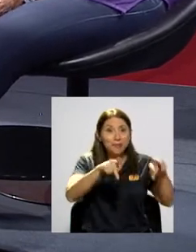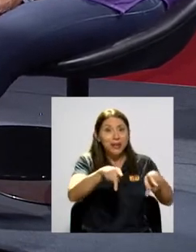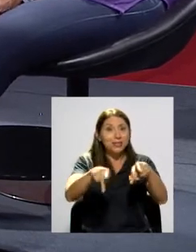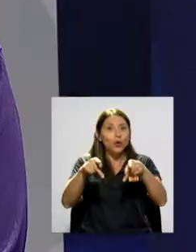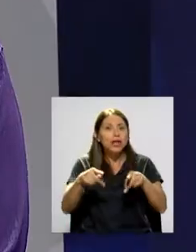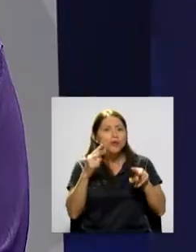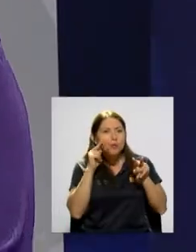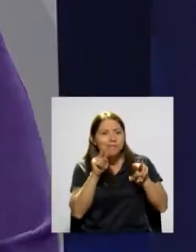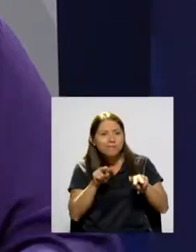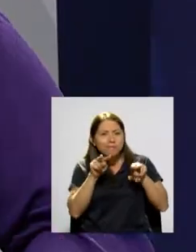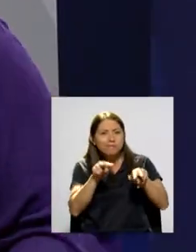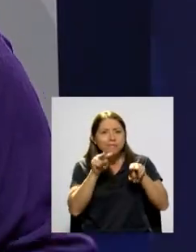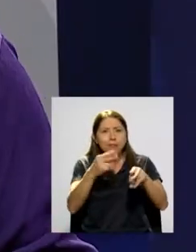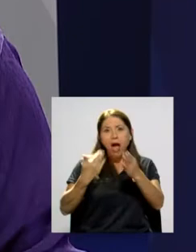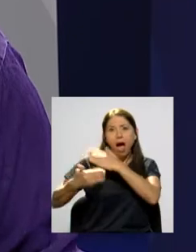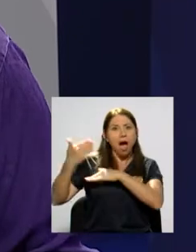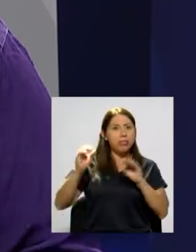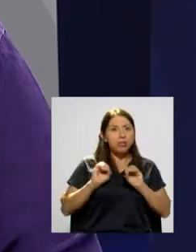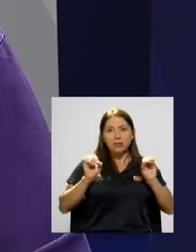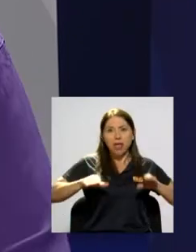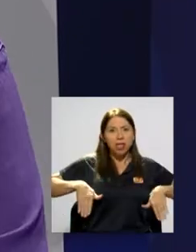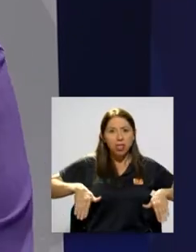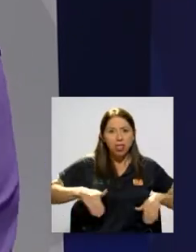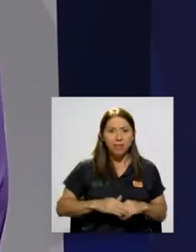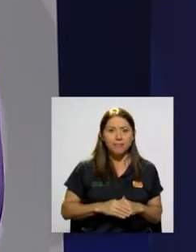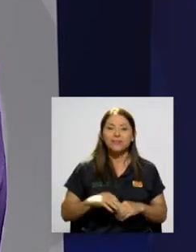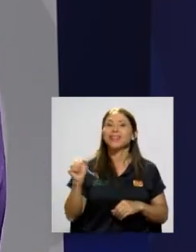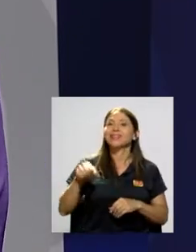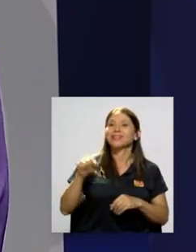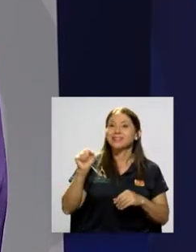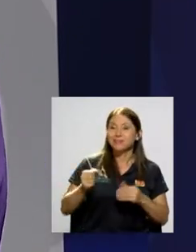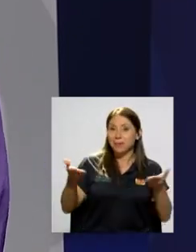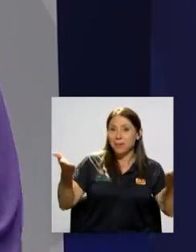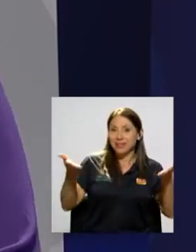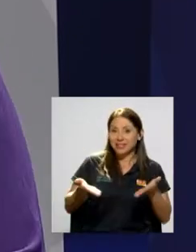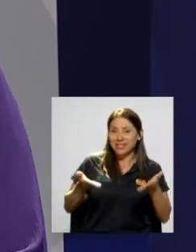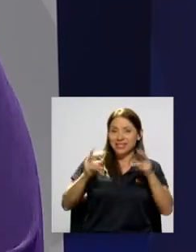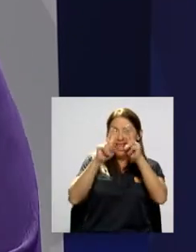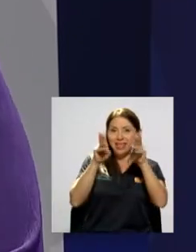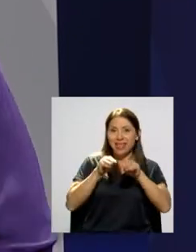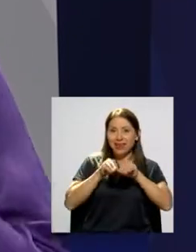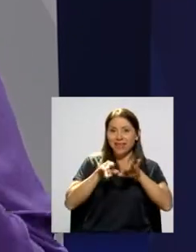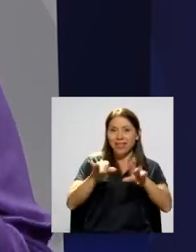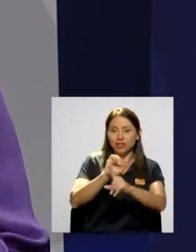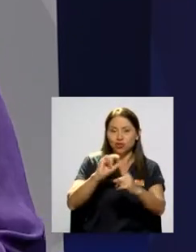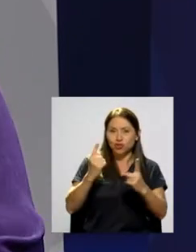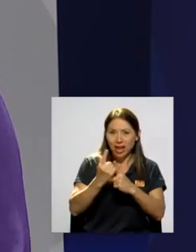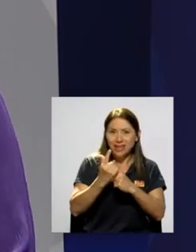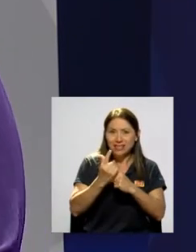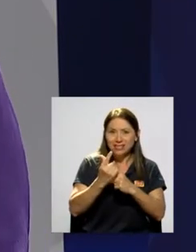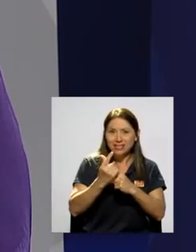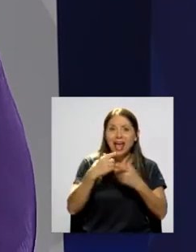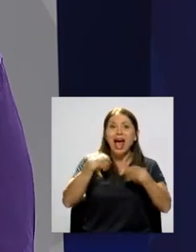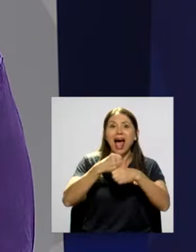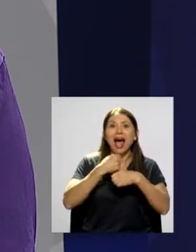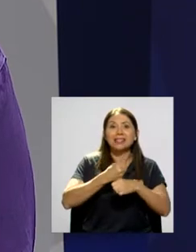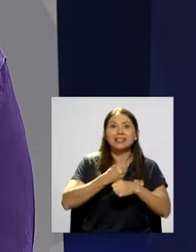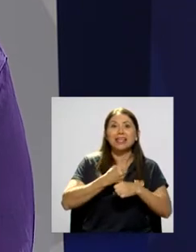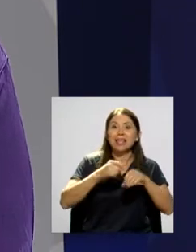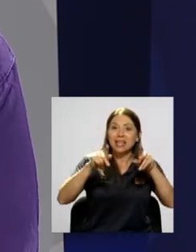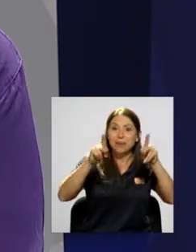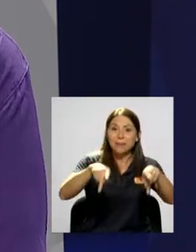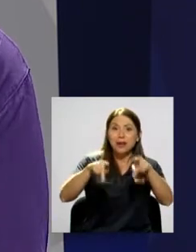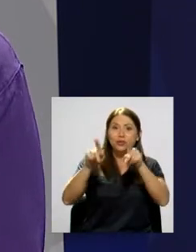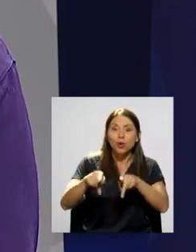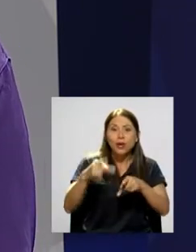antes no existía. Sí, efectivamente el tema de la presencia de redes sociales permite tener una interacción que no veíamos antes, digamos, tal